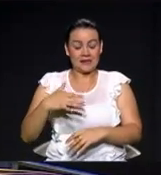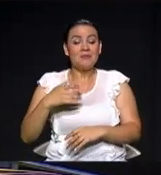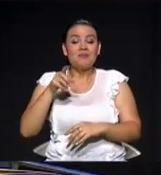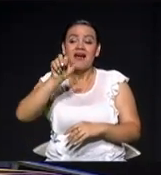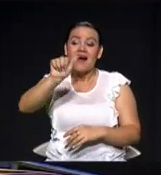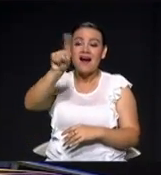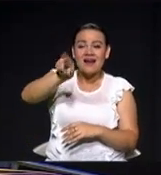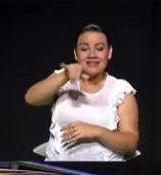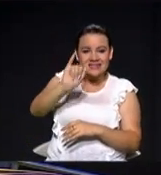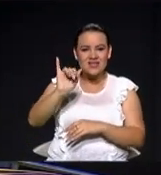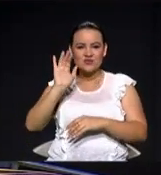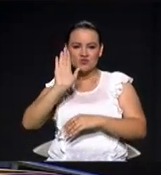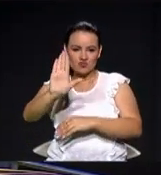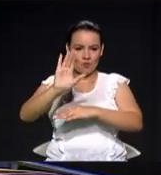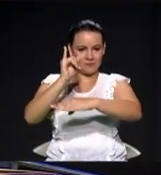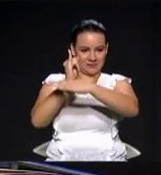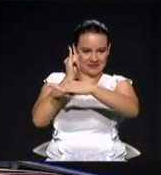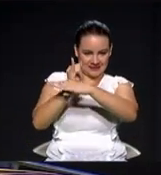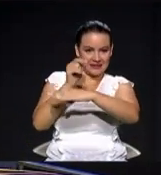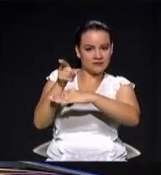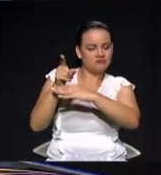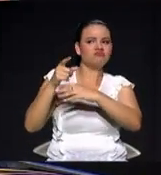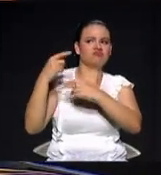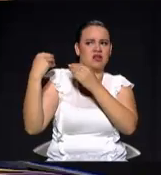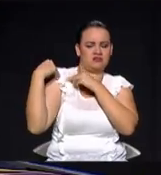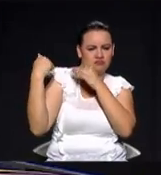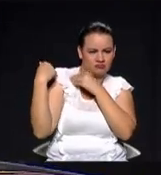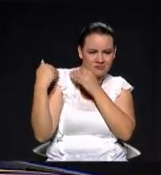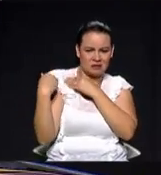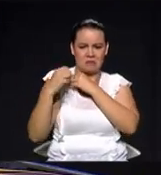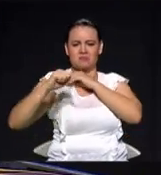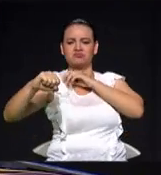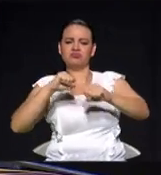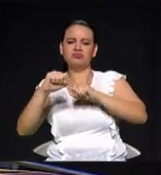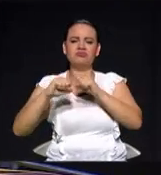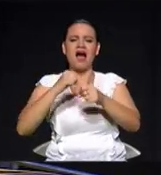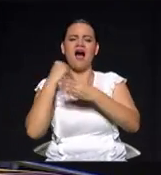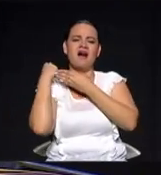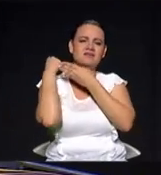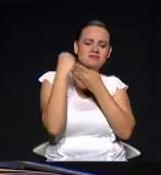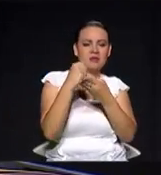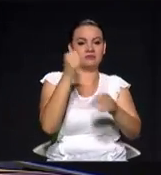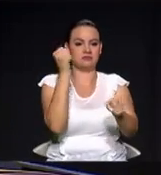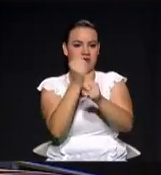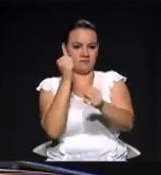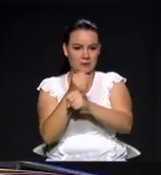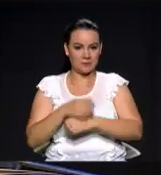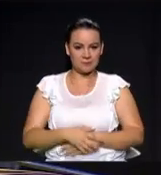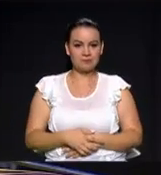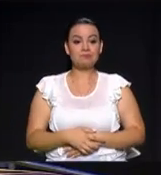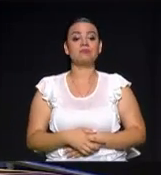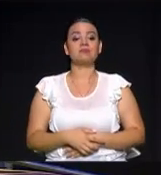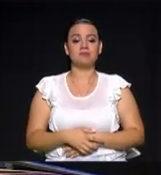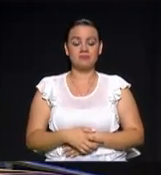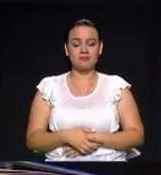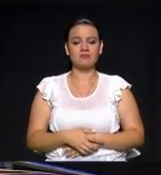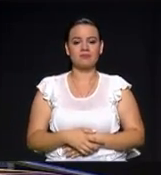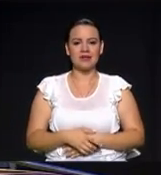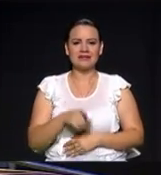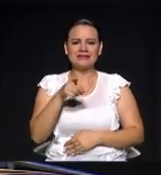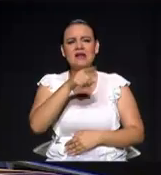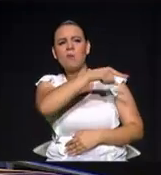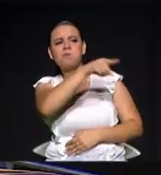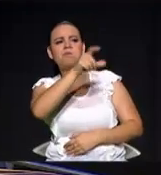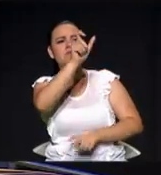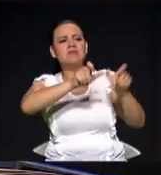extranjera que se encarga exactamente de eso como captamos a nivel internacional recursos internacionales vaga redundancia de inversionistas